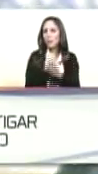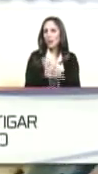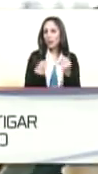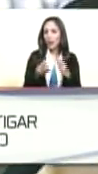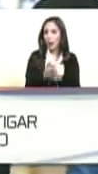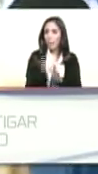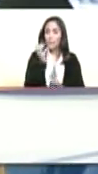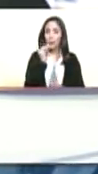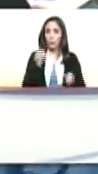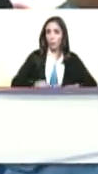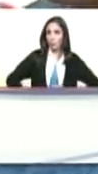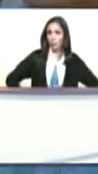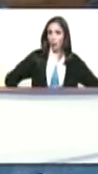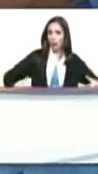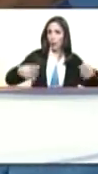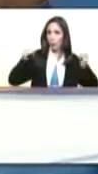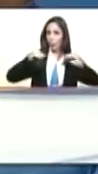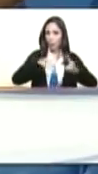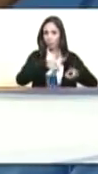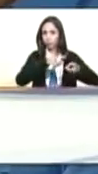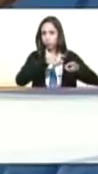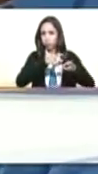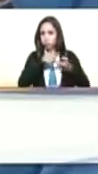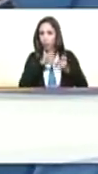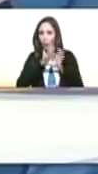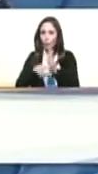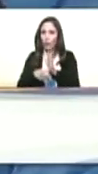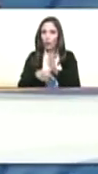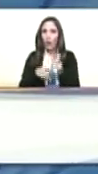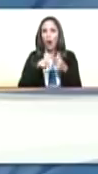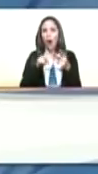multimillonarios? ¿O para proteger al pueblo?